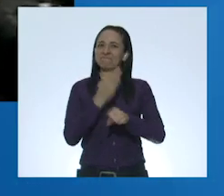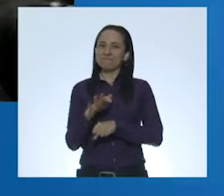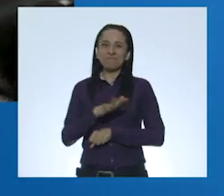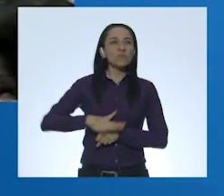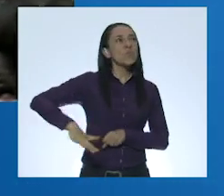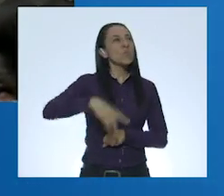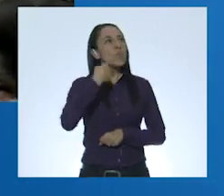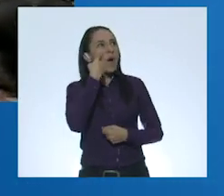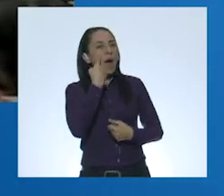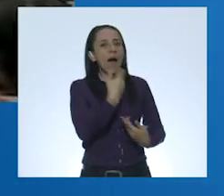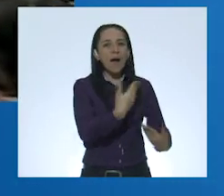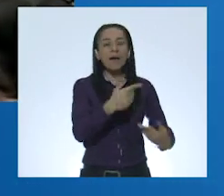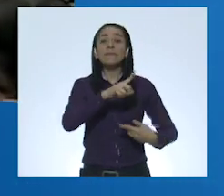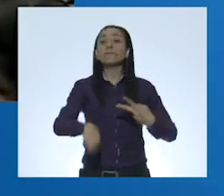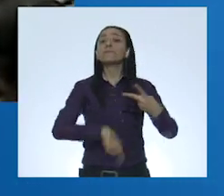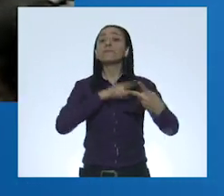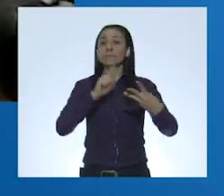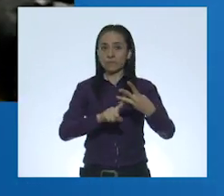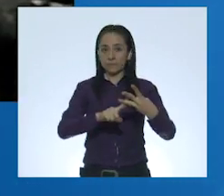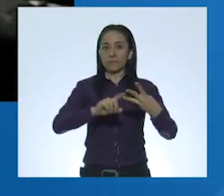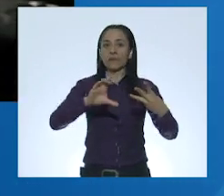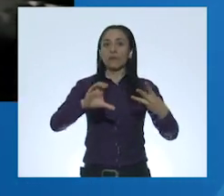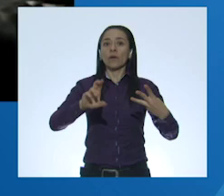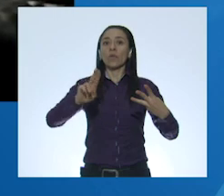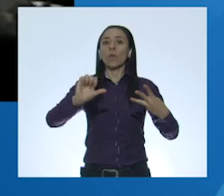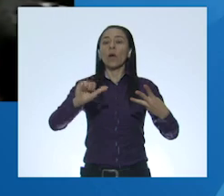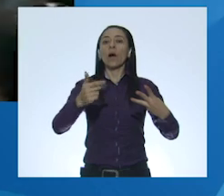y Cuauhtémoc Cárdenas Solórzano,